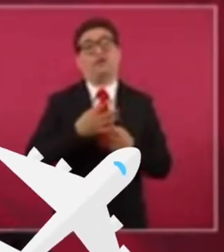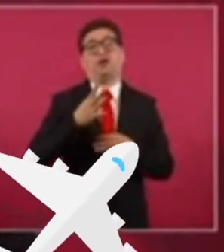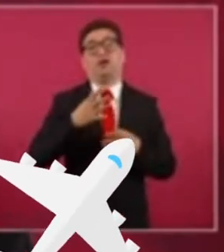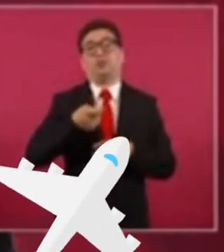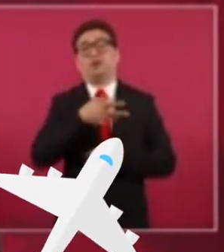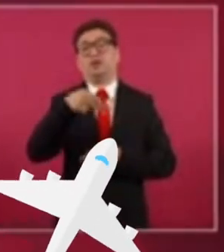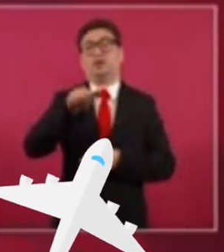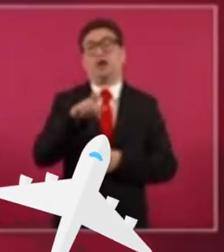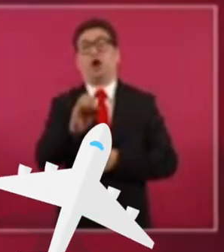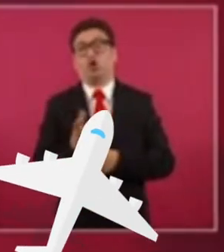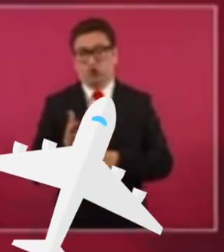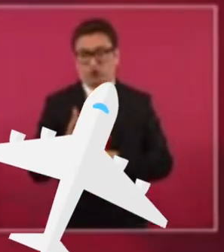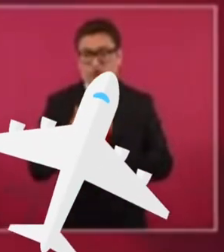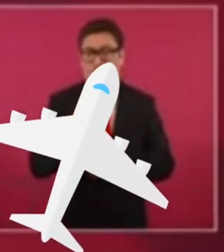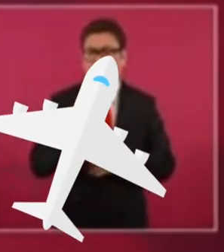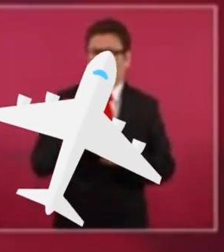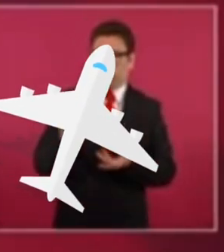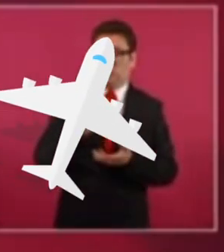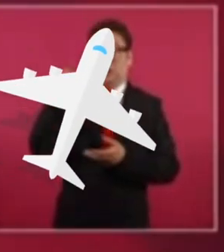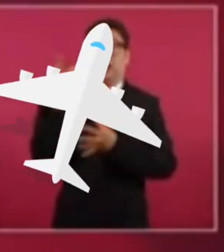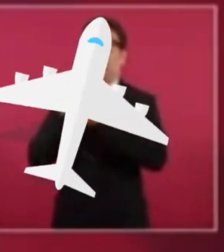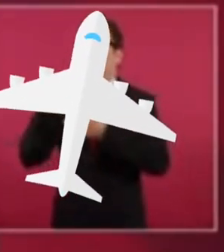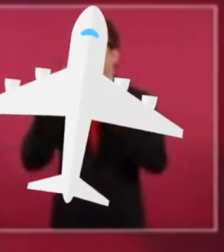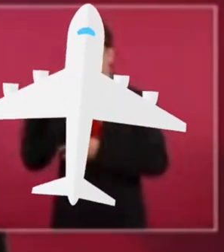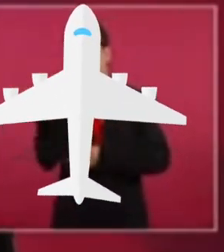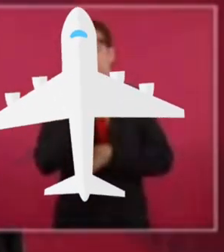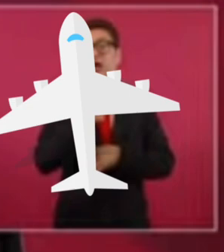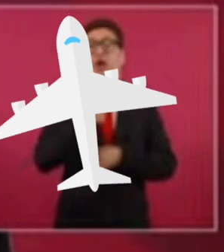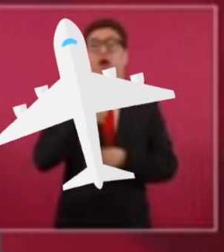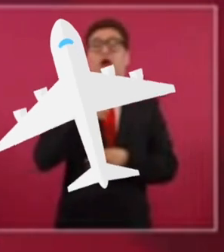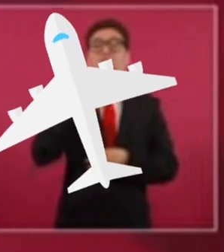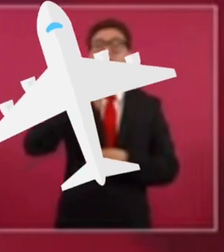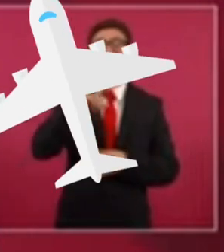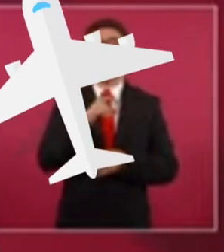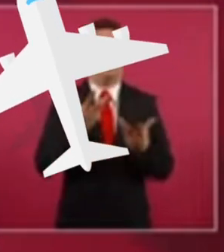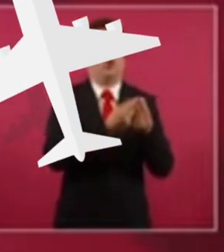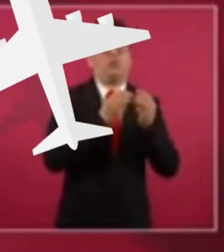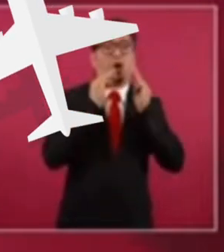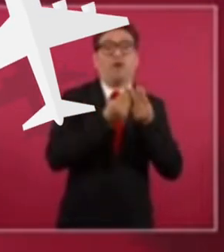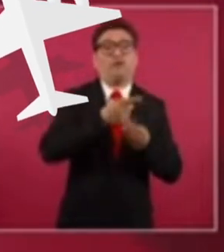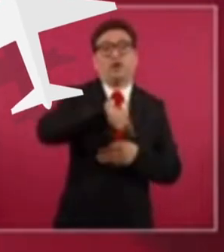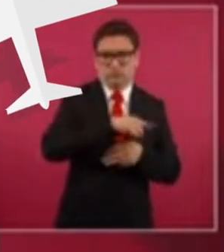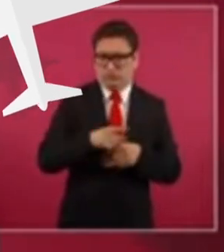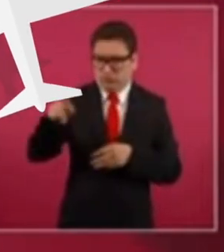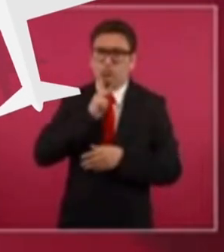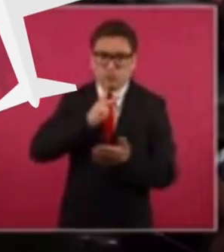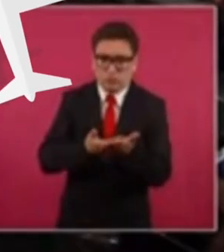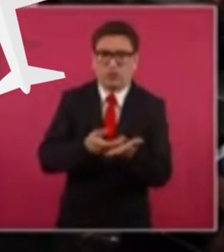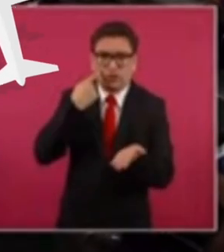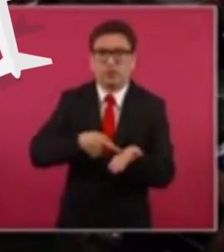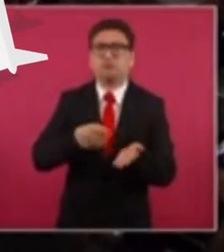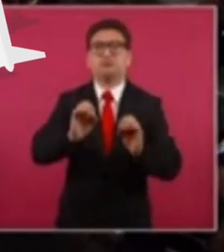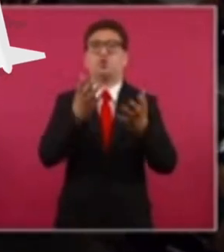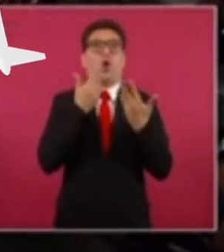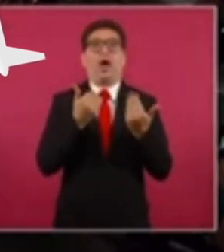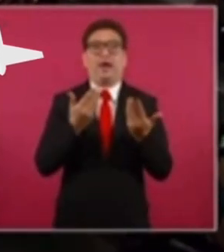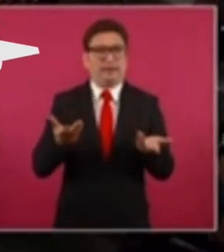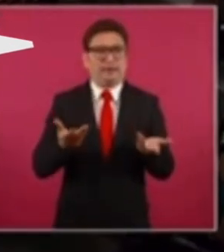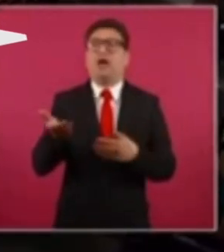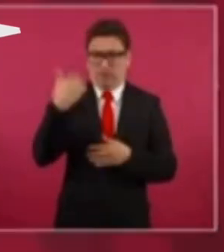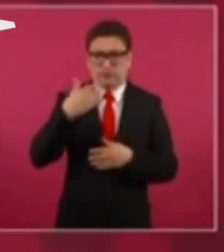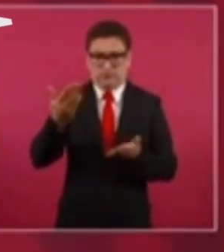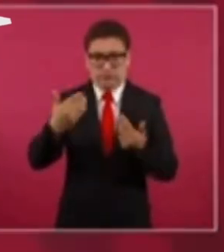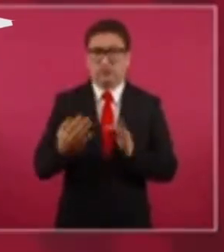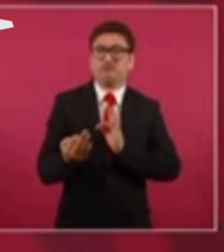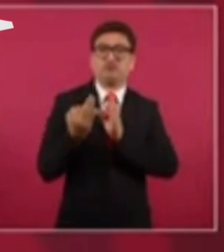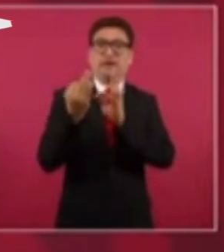tengo pactos, acuerdos con el narcotráfico, sin prueba de ningún tipo, nada. Los reto,